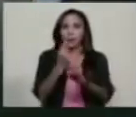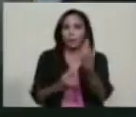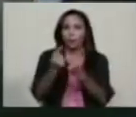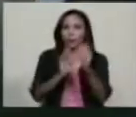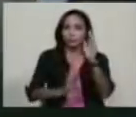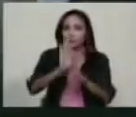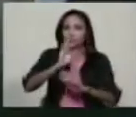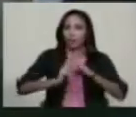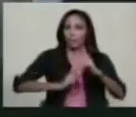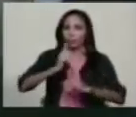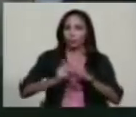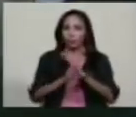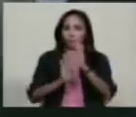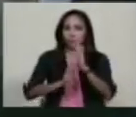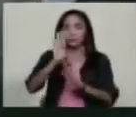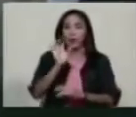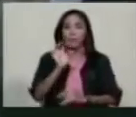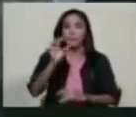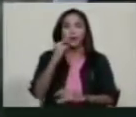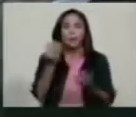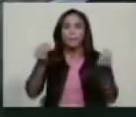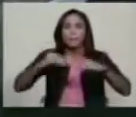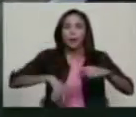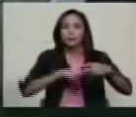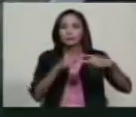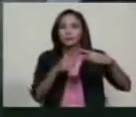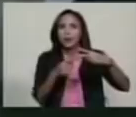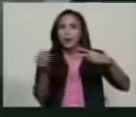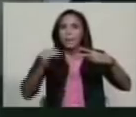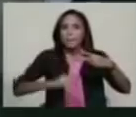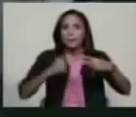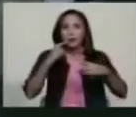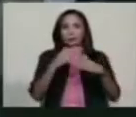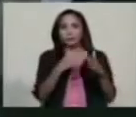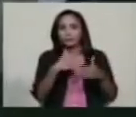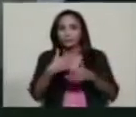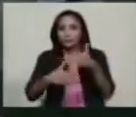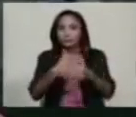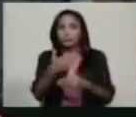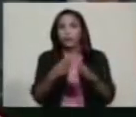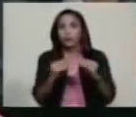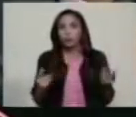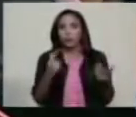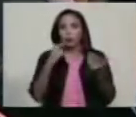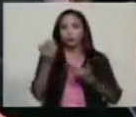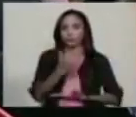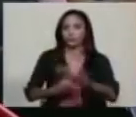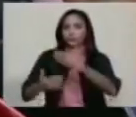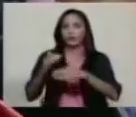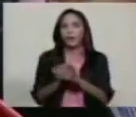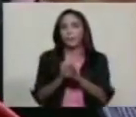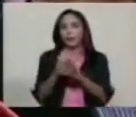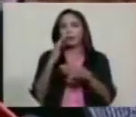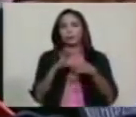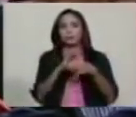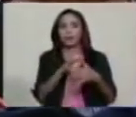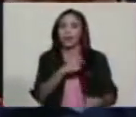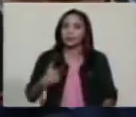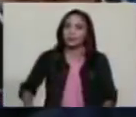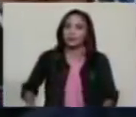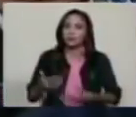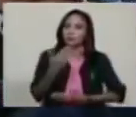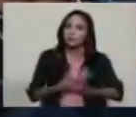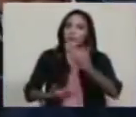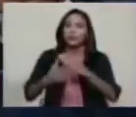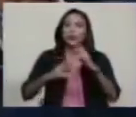producción económica del país, sino también vamos a cumplir con nuestro amigo de China en cuanto a suministrarle los